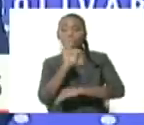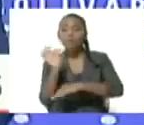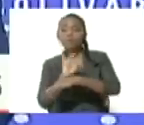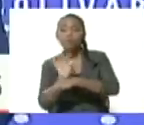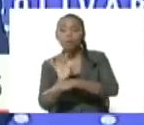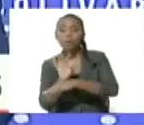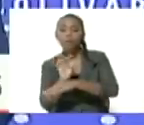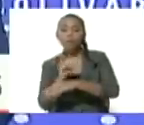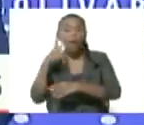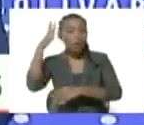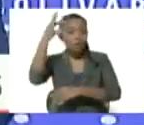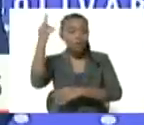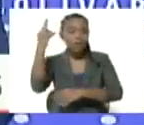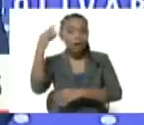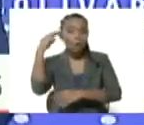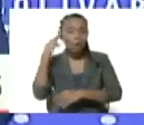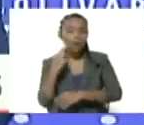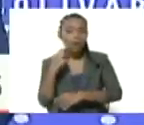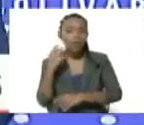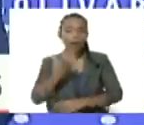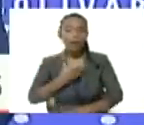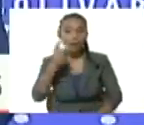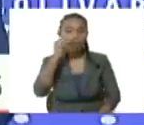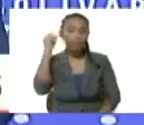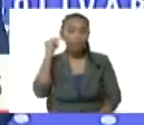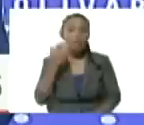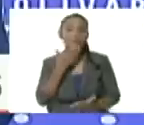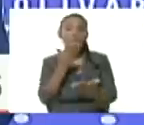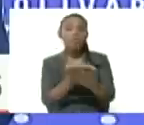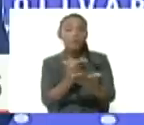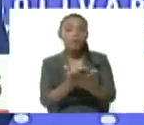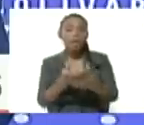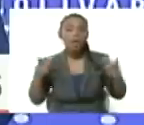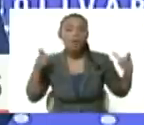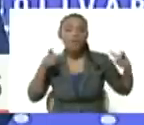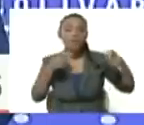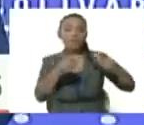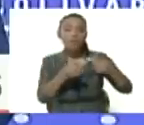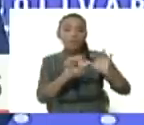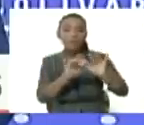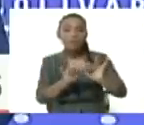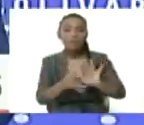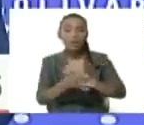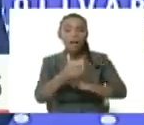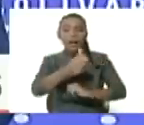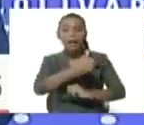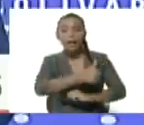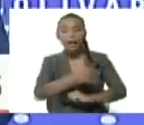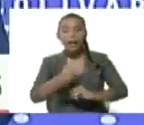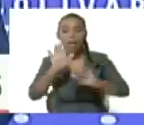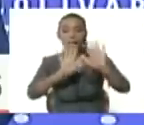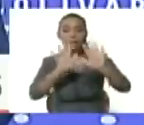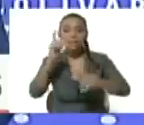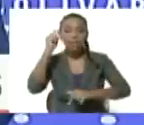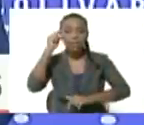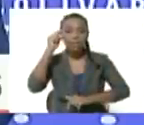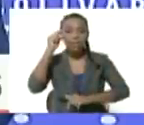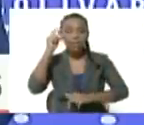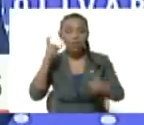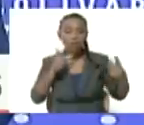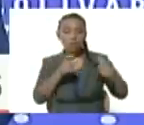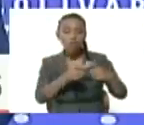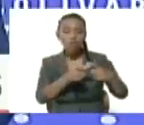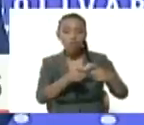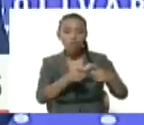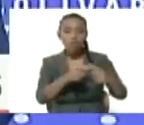Bolivariano de Alcaldes y Alcaldesas, se propone sesiones del secretariado cada 15 días, sesiones del consejo